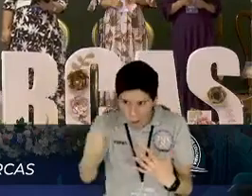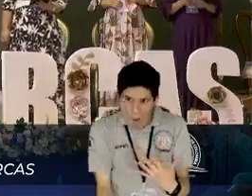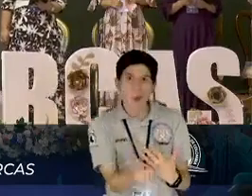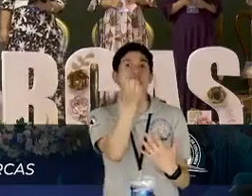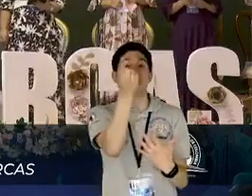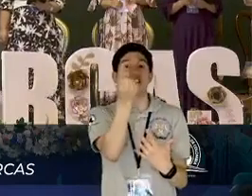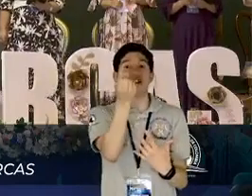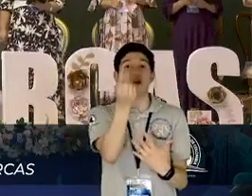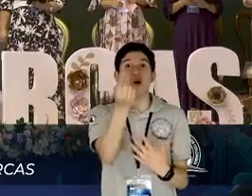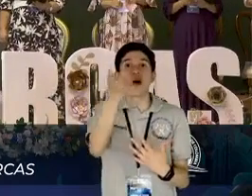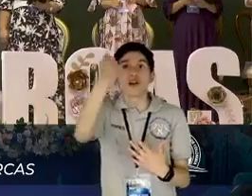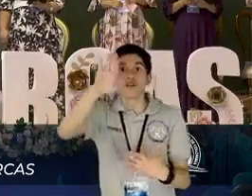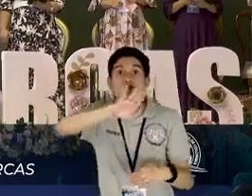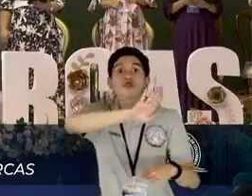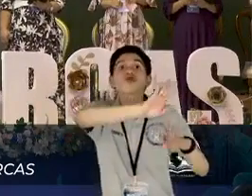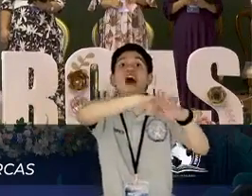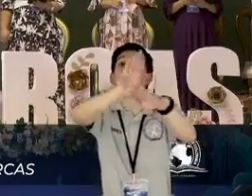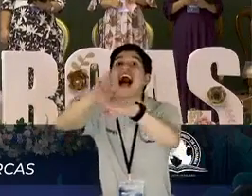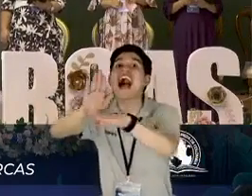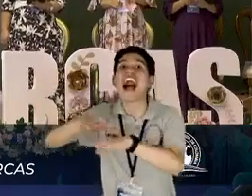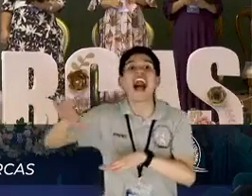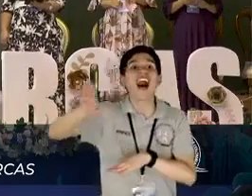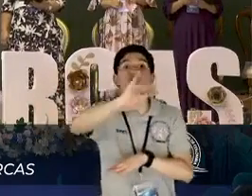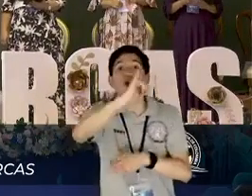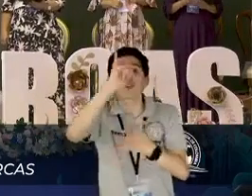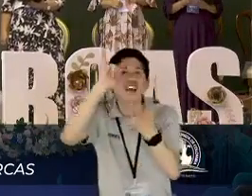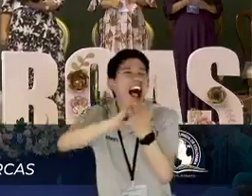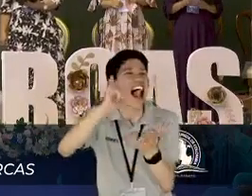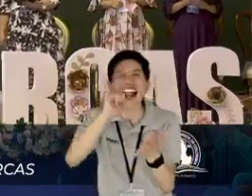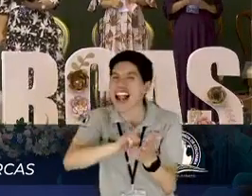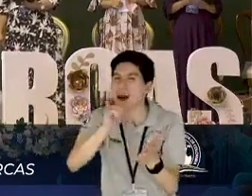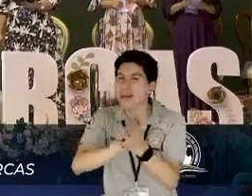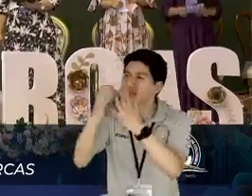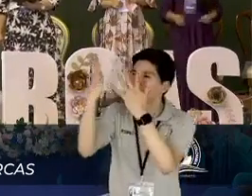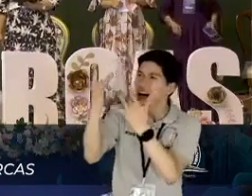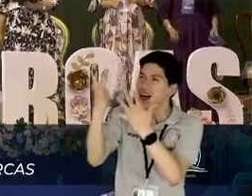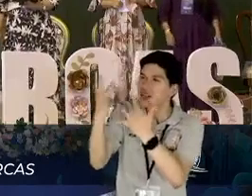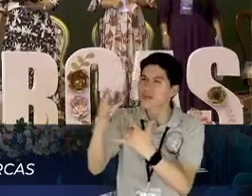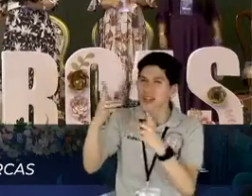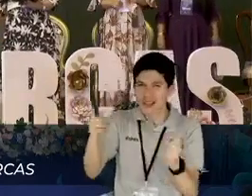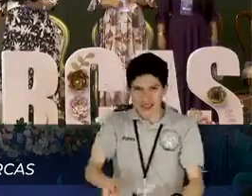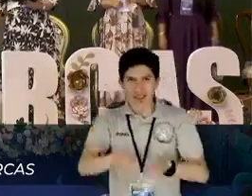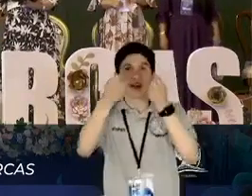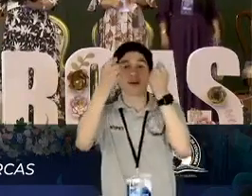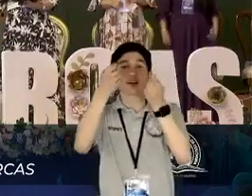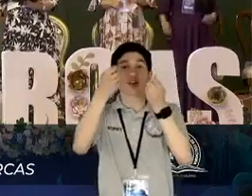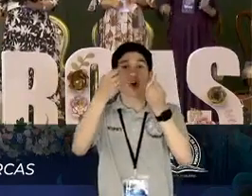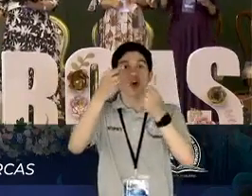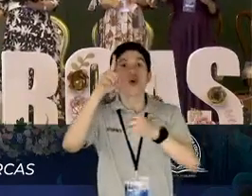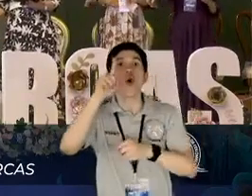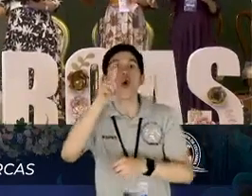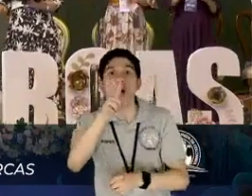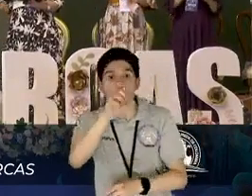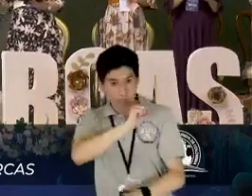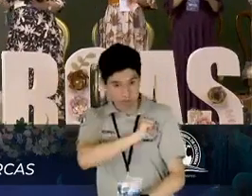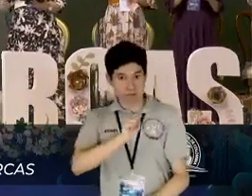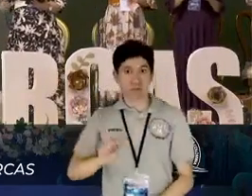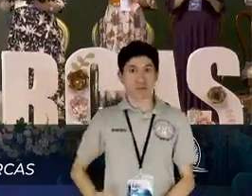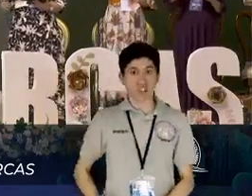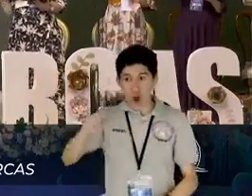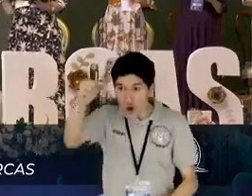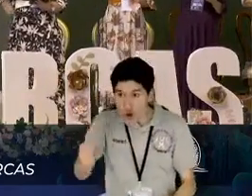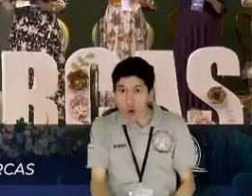a una sola esperanza de salvación. Solo hay un Señor, solo hay una fe, un